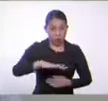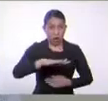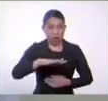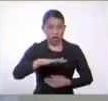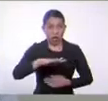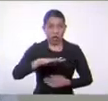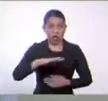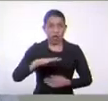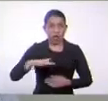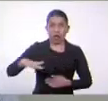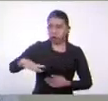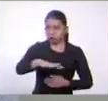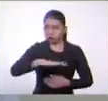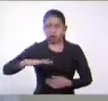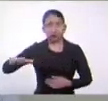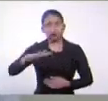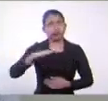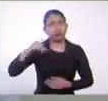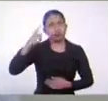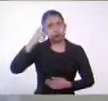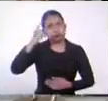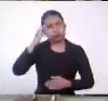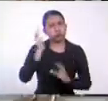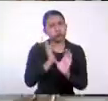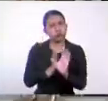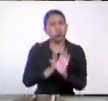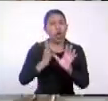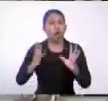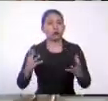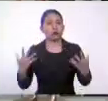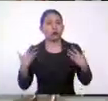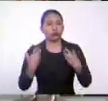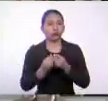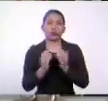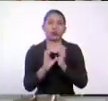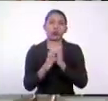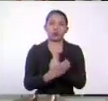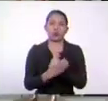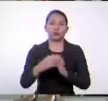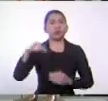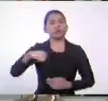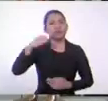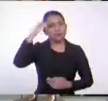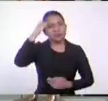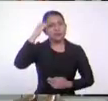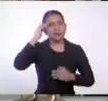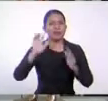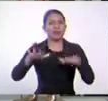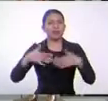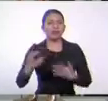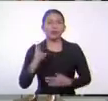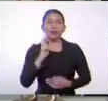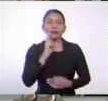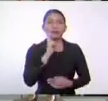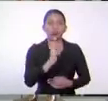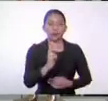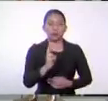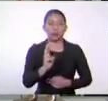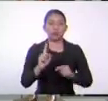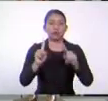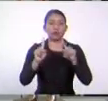psicológico y ambiente sociocultural. Lo que aprenderemos hoy nos servirá para responder la guía